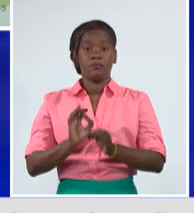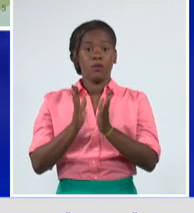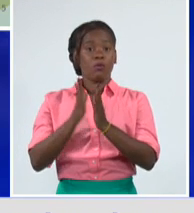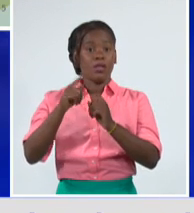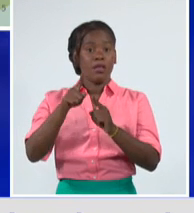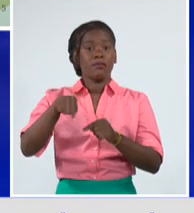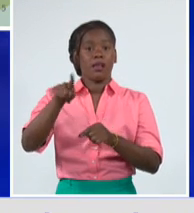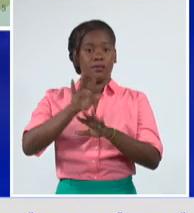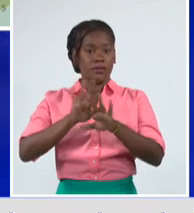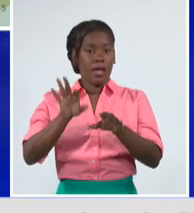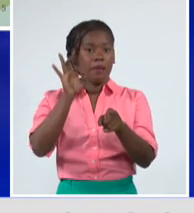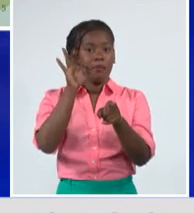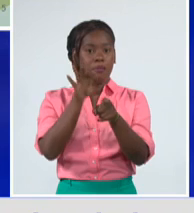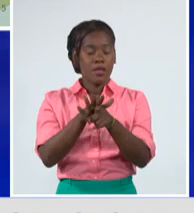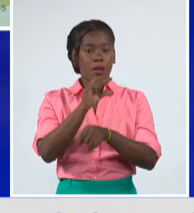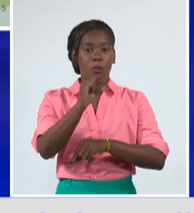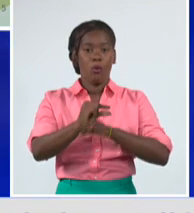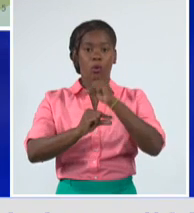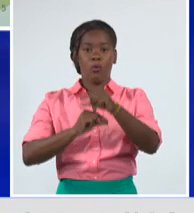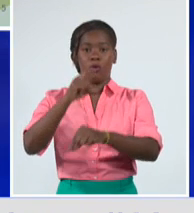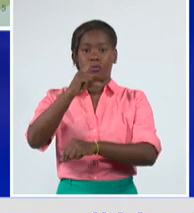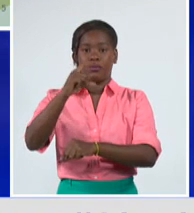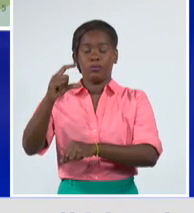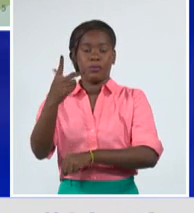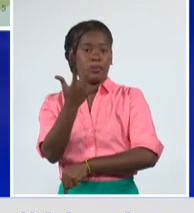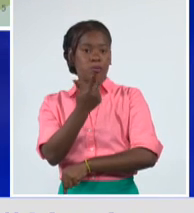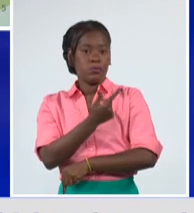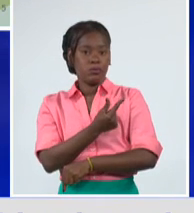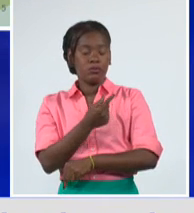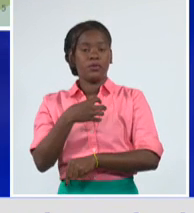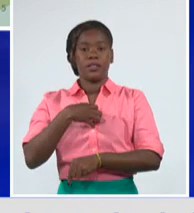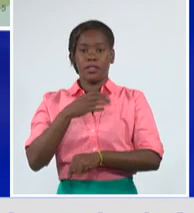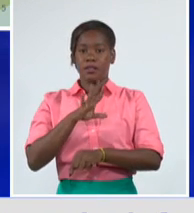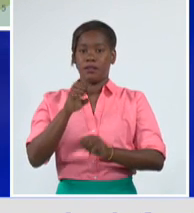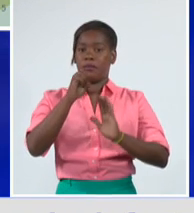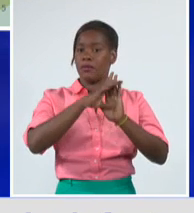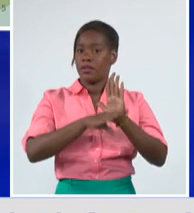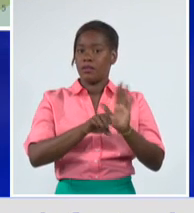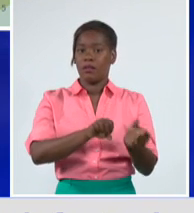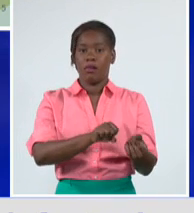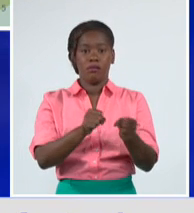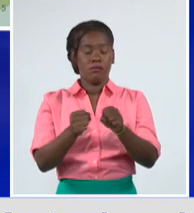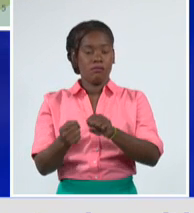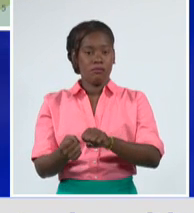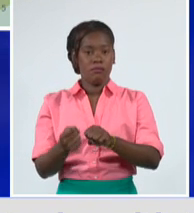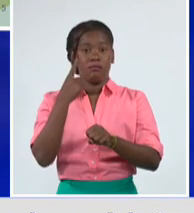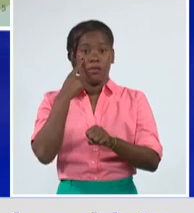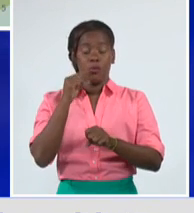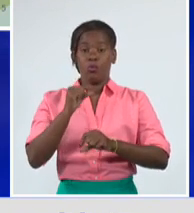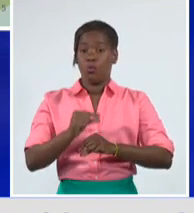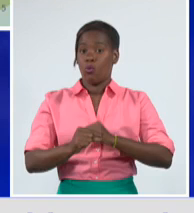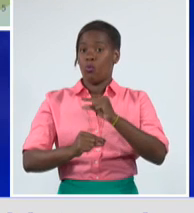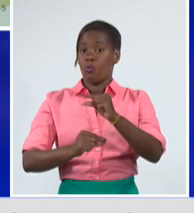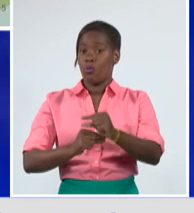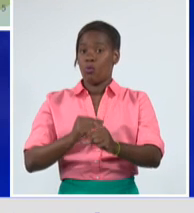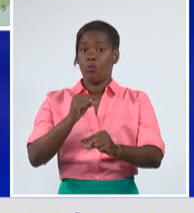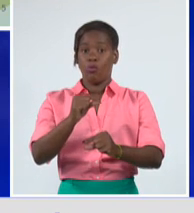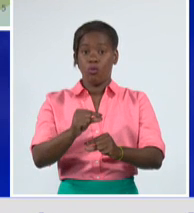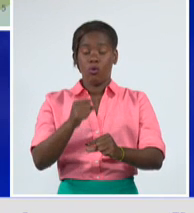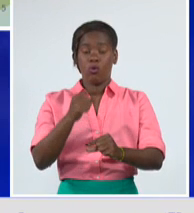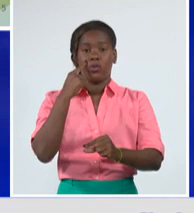restrictivas de muy riguroso cumplimiento que indiscutiblemente van teniendo su